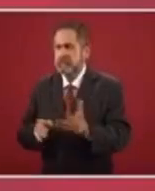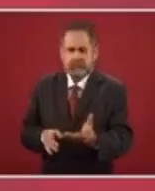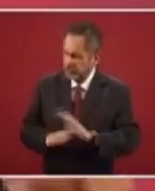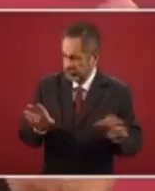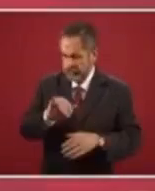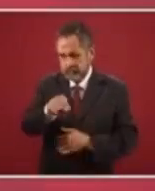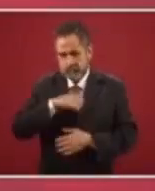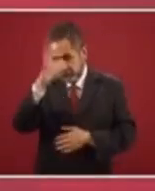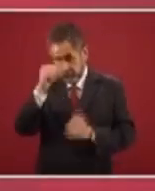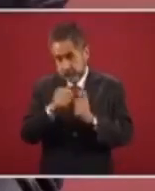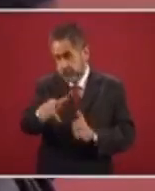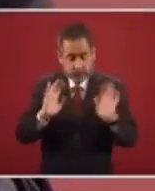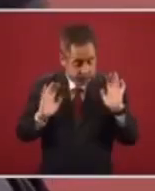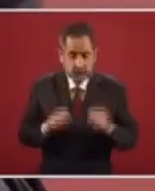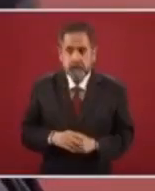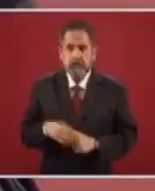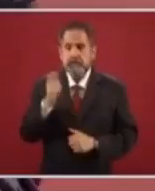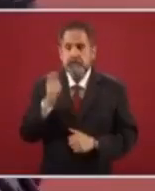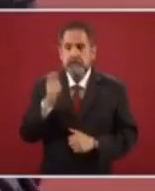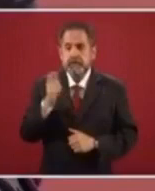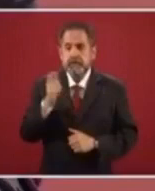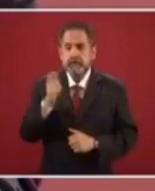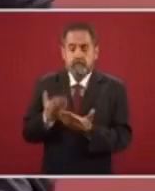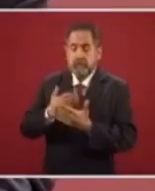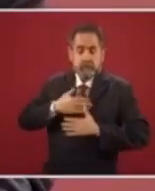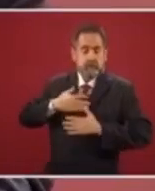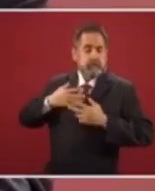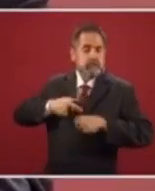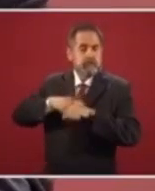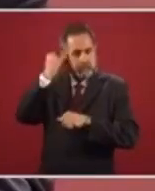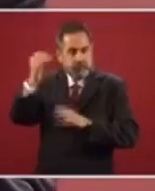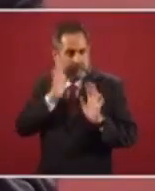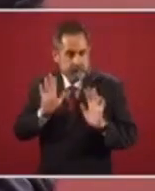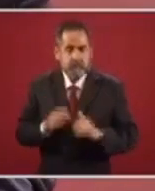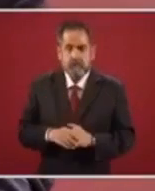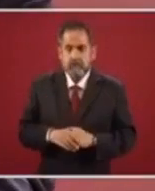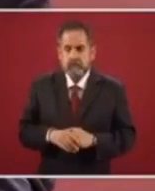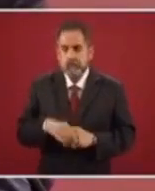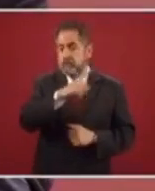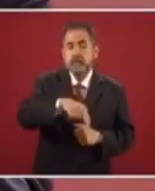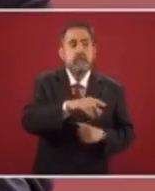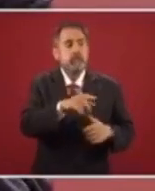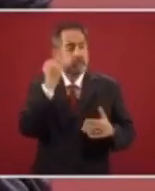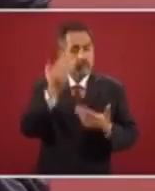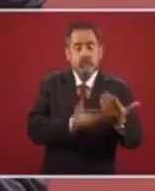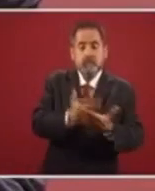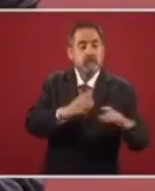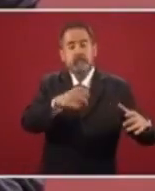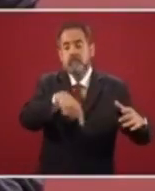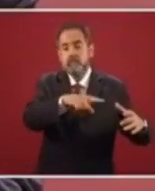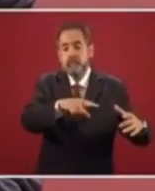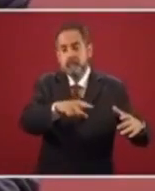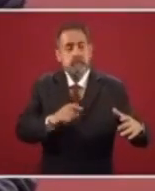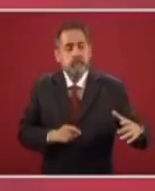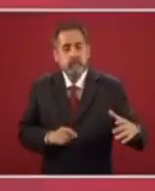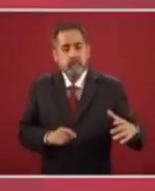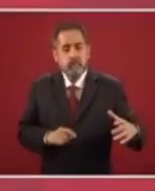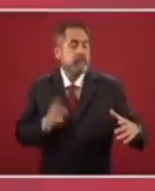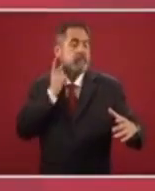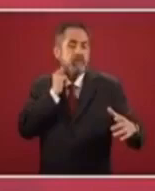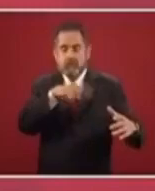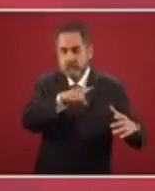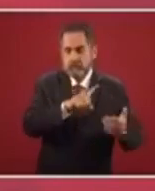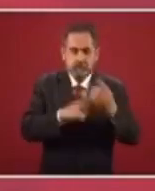entonces es un alimento personal eso sí es una iniciativa de los legisladores